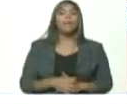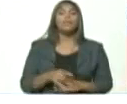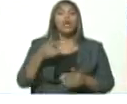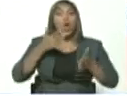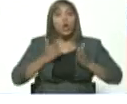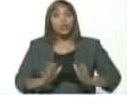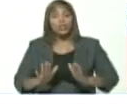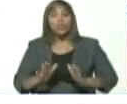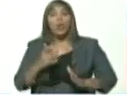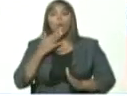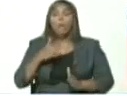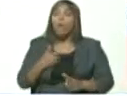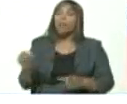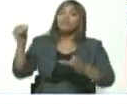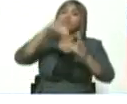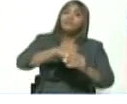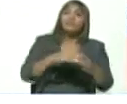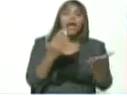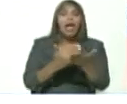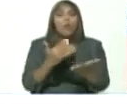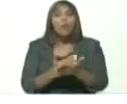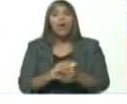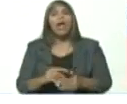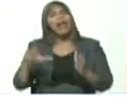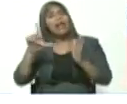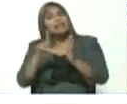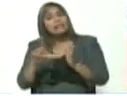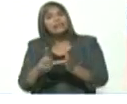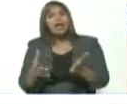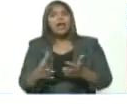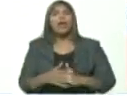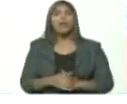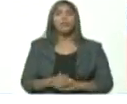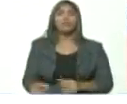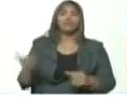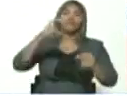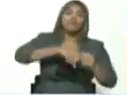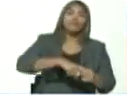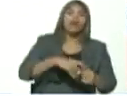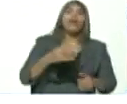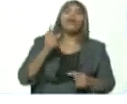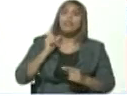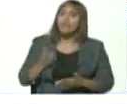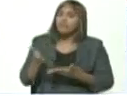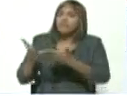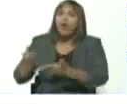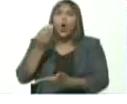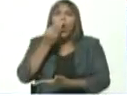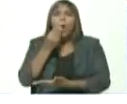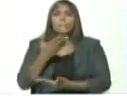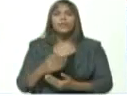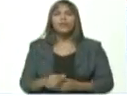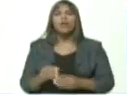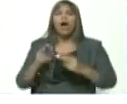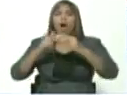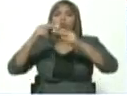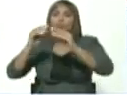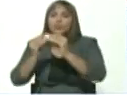niños ingresen a la escuela, al liceo, que tengan la alimentación, arreglarles la